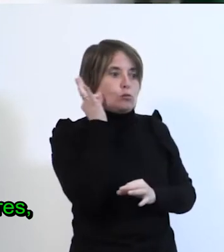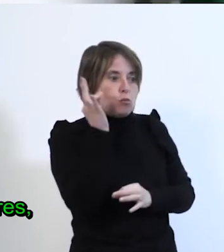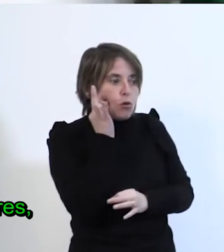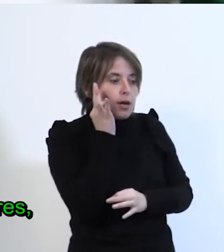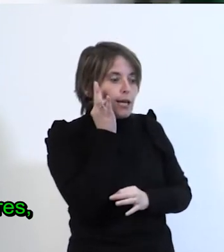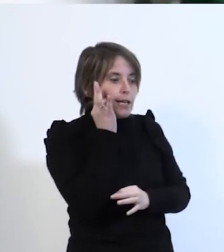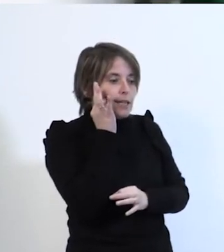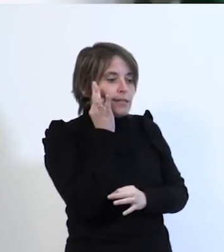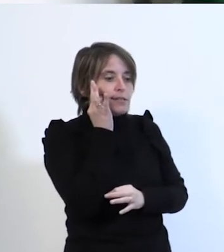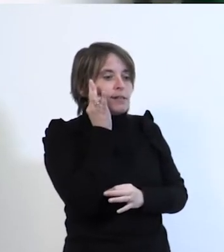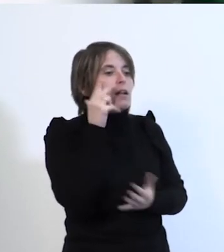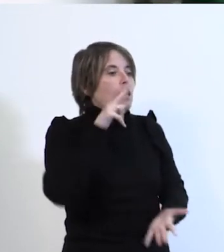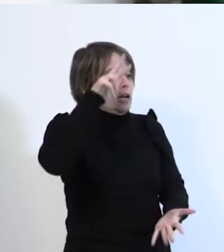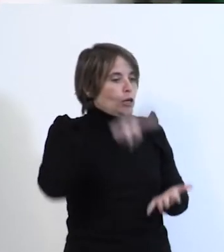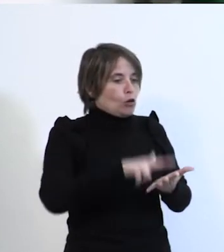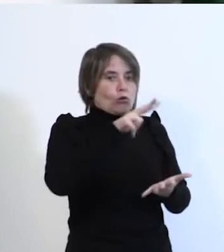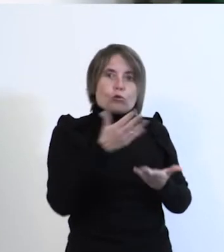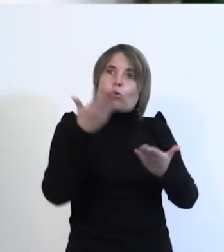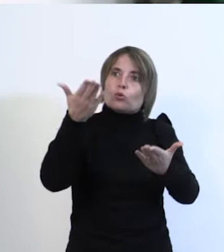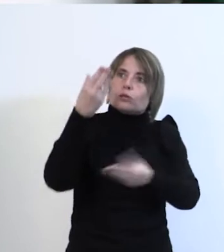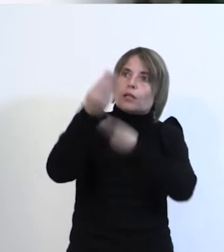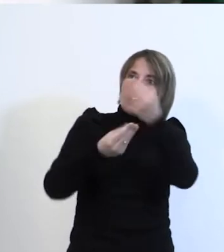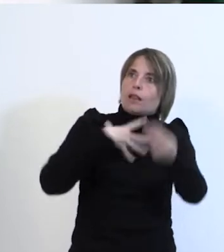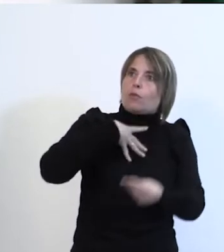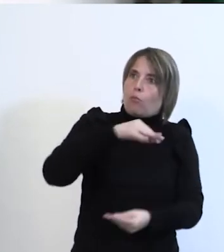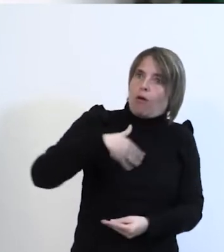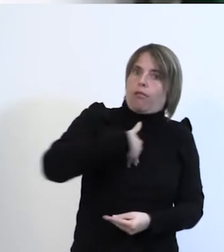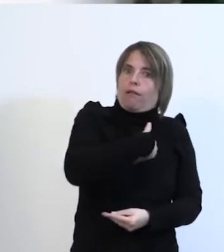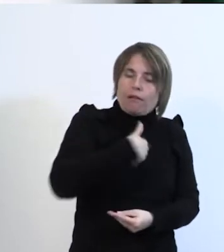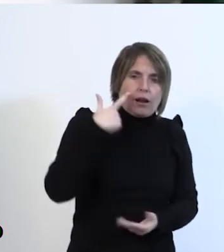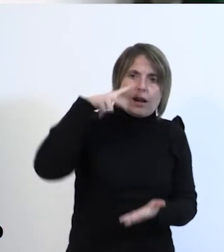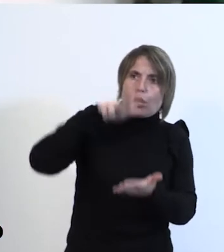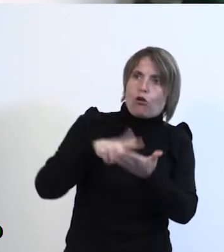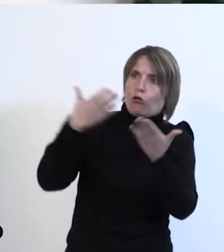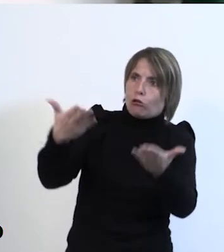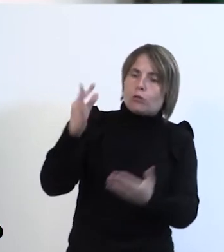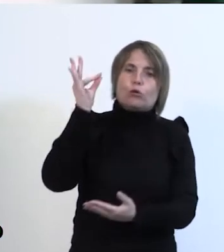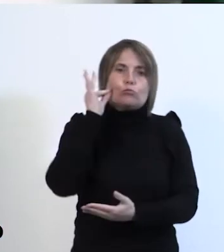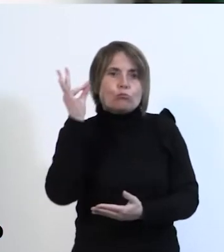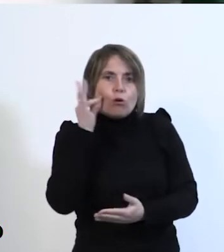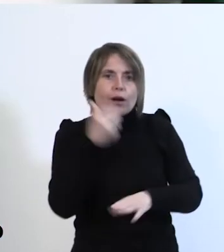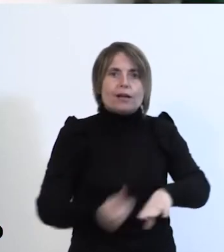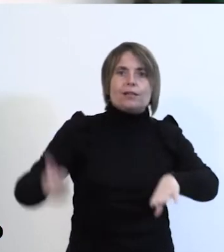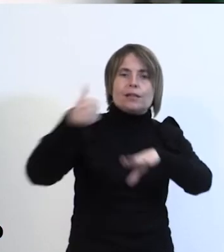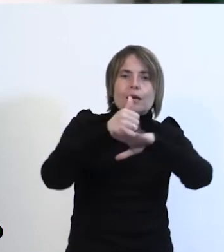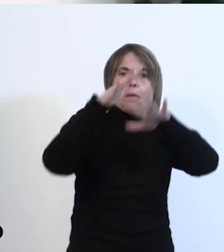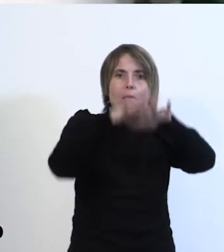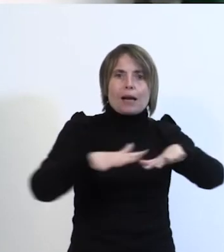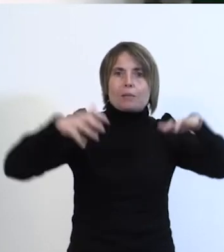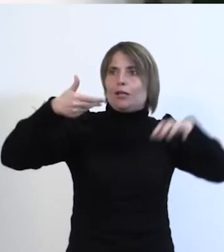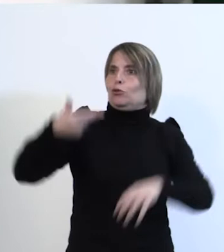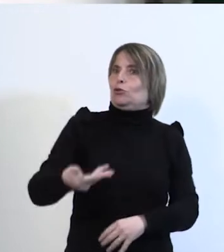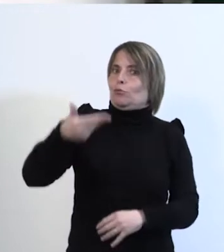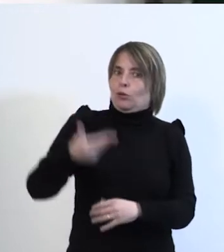las buscamos, es porque reconocemos que ustedes juegan un papel. Y reconocemos que el papel de las mujeres en el Parlamento